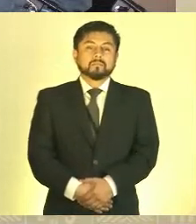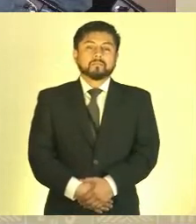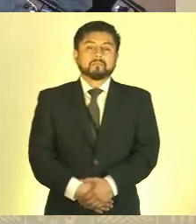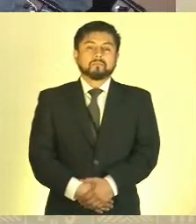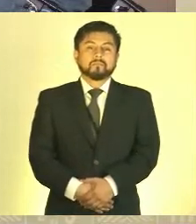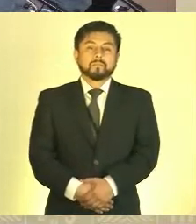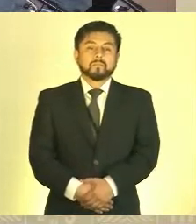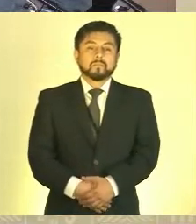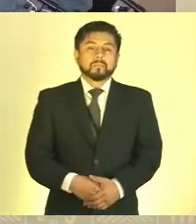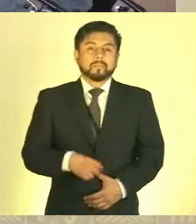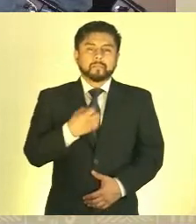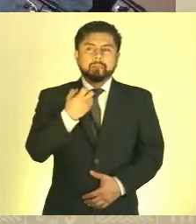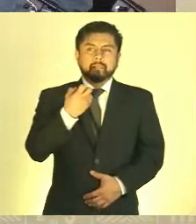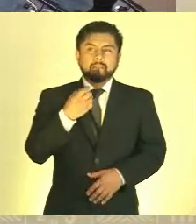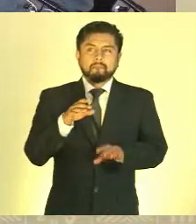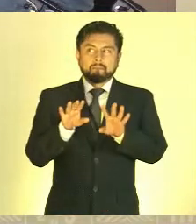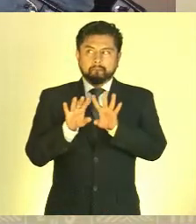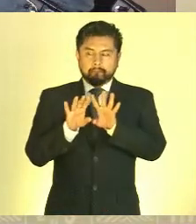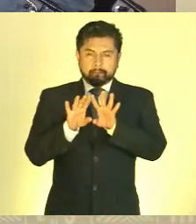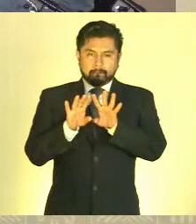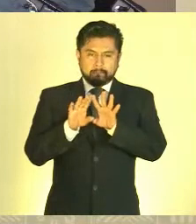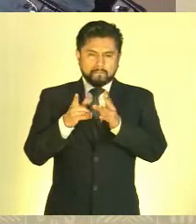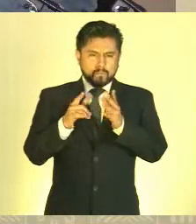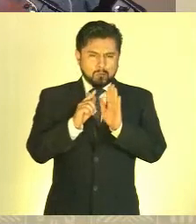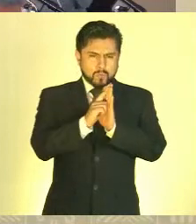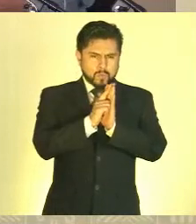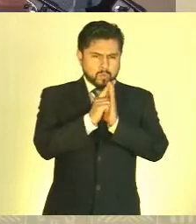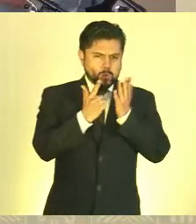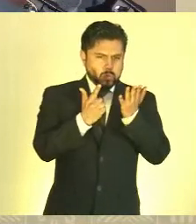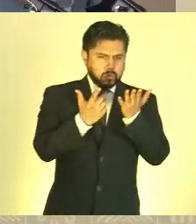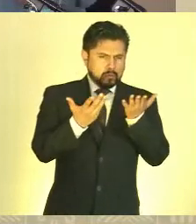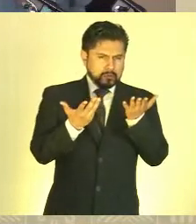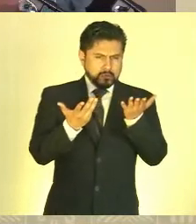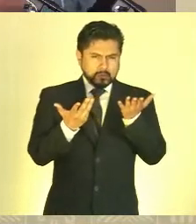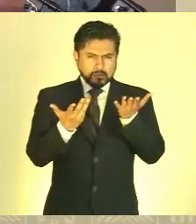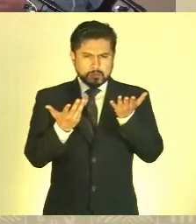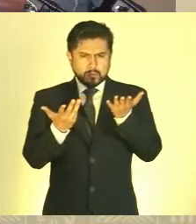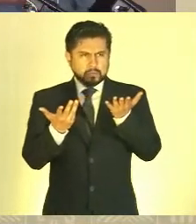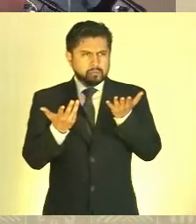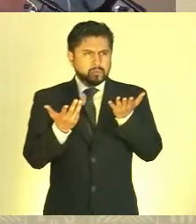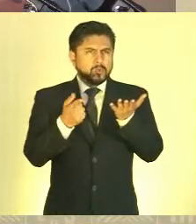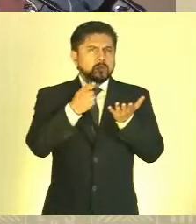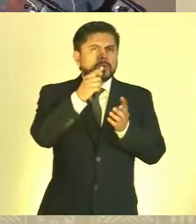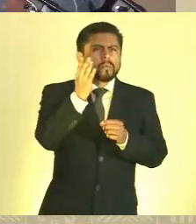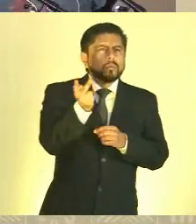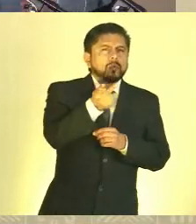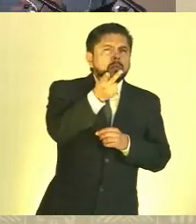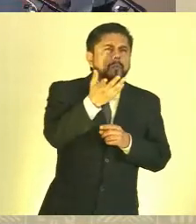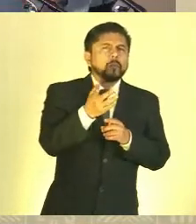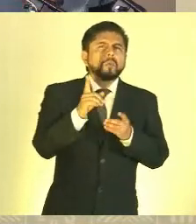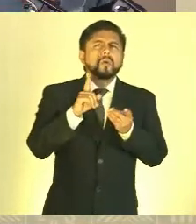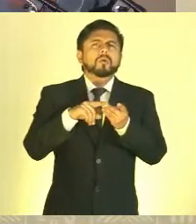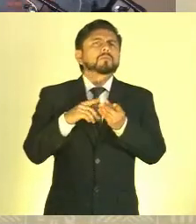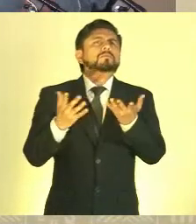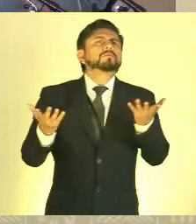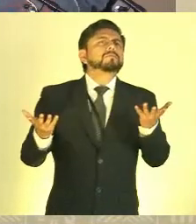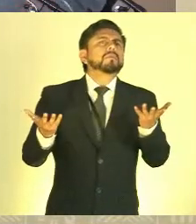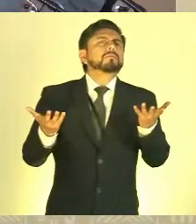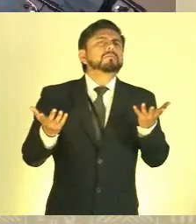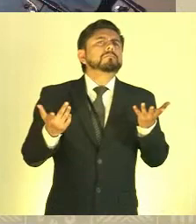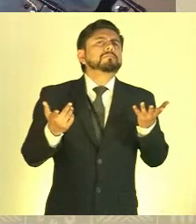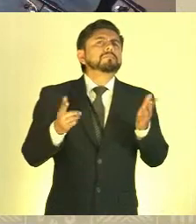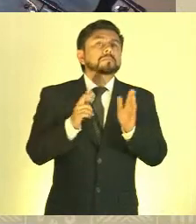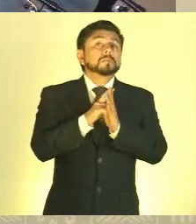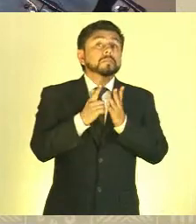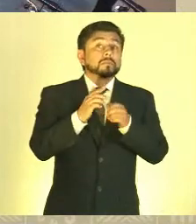Representa un reto extraño el que este libro. ¿Y ahora qué? ¿Hacia dónde vas? Porque el siguiente, hasta donde